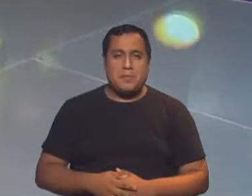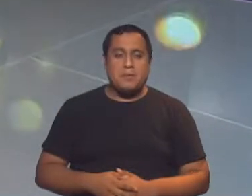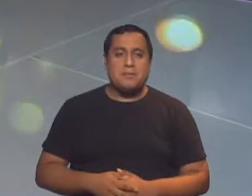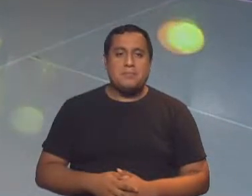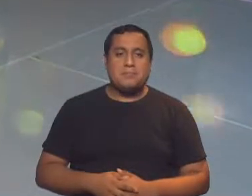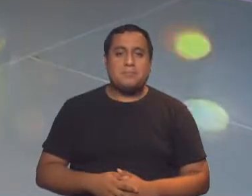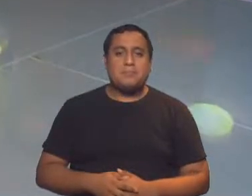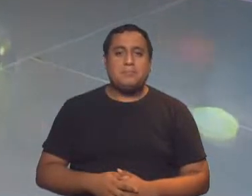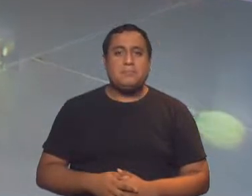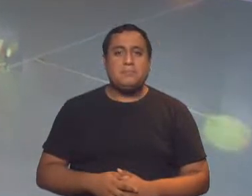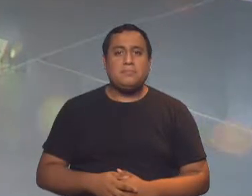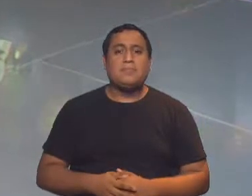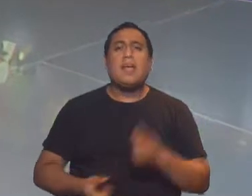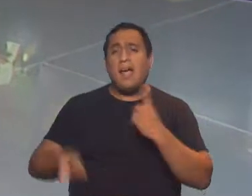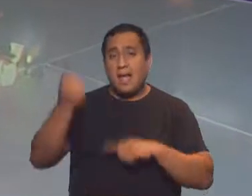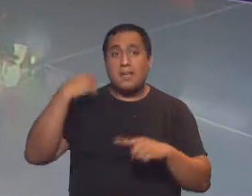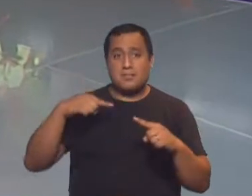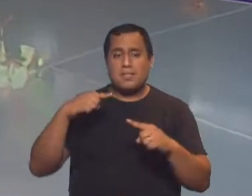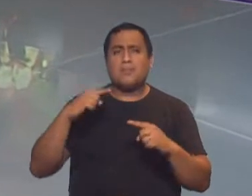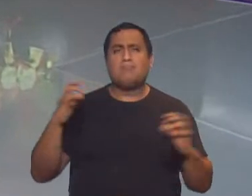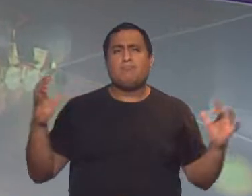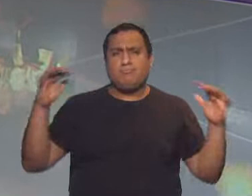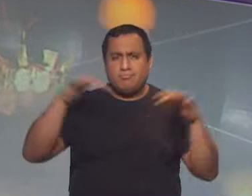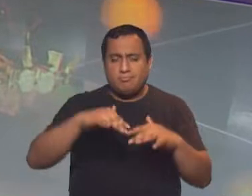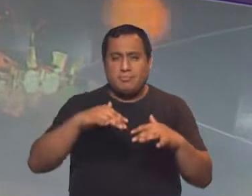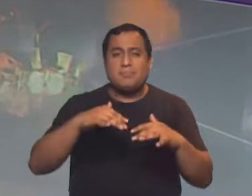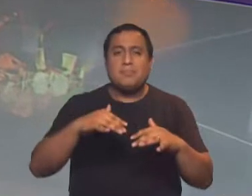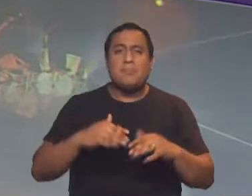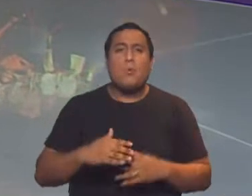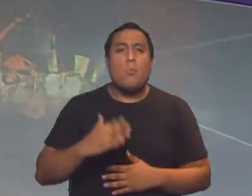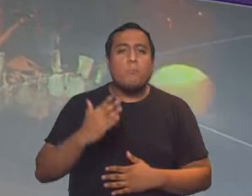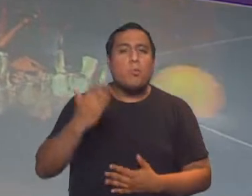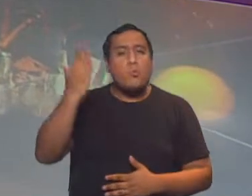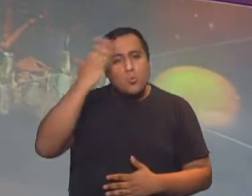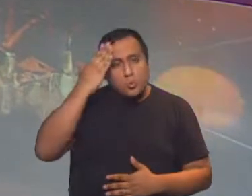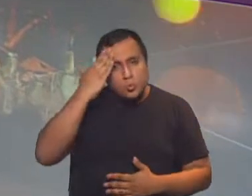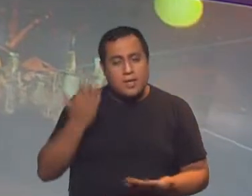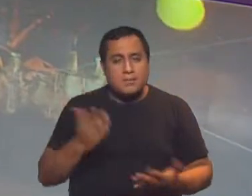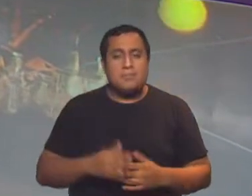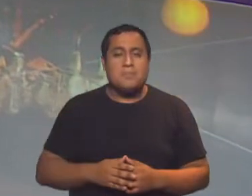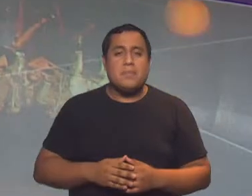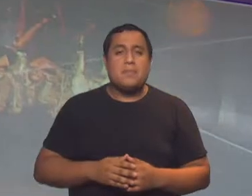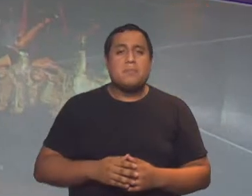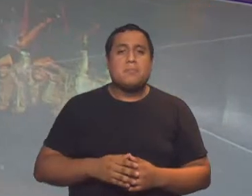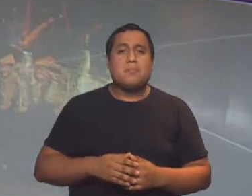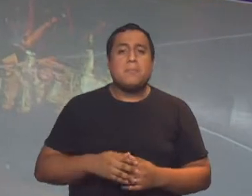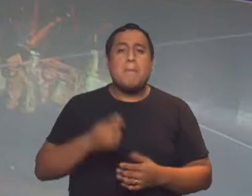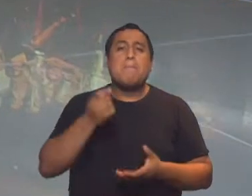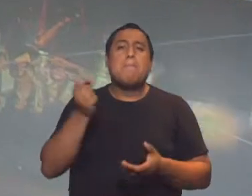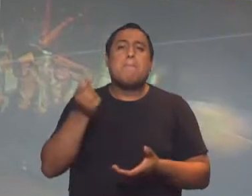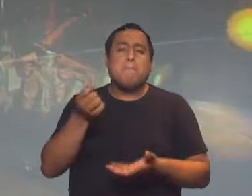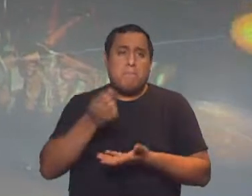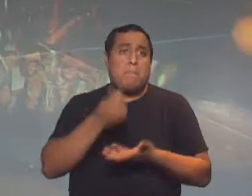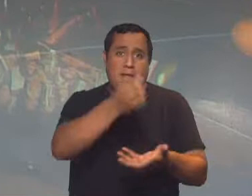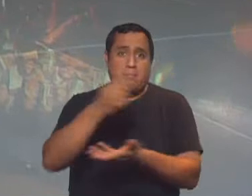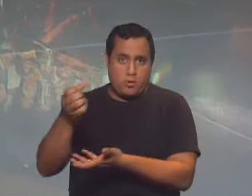Ayer se vivió este gran encuentro de la cultura, de los realizadores y hacedores de espectáculos en nuestro país. La entrega de los premios Conex